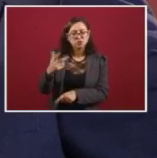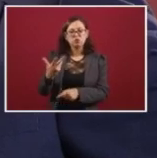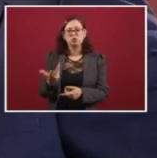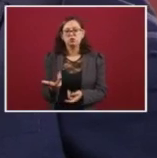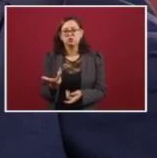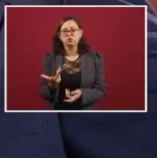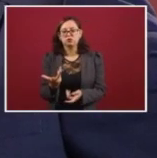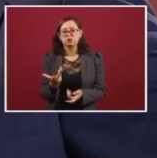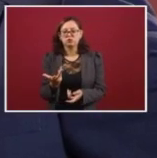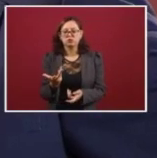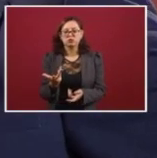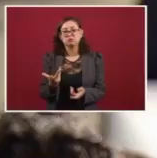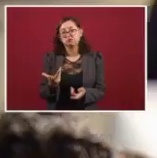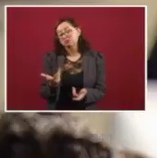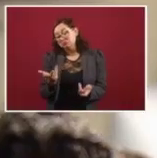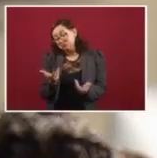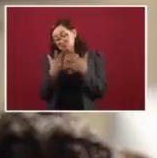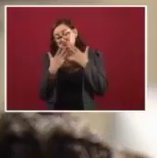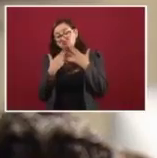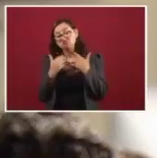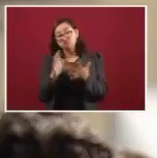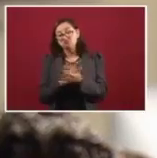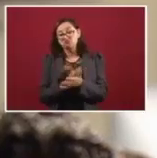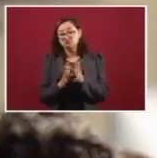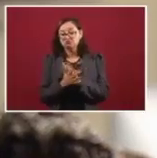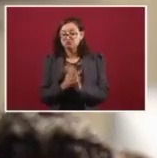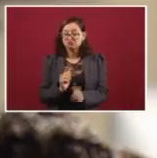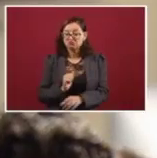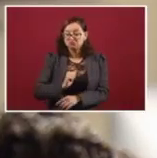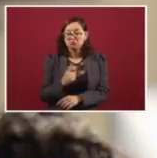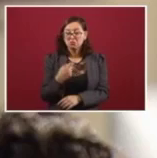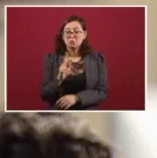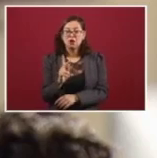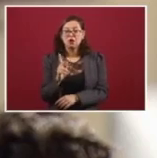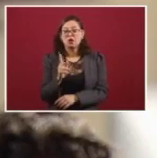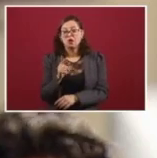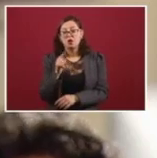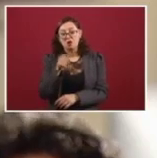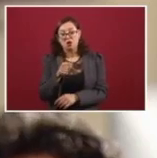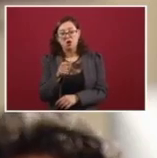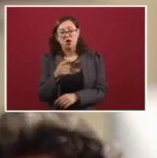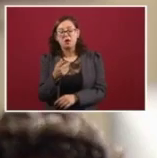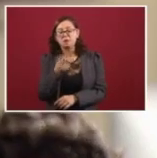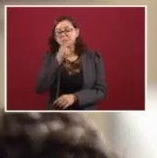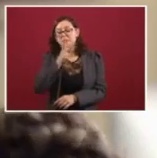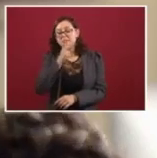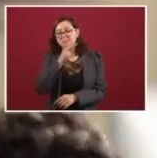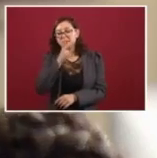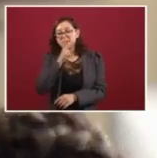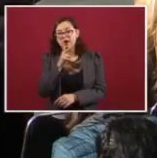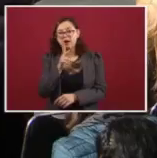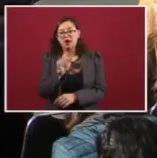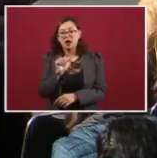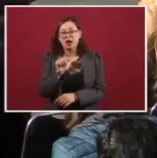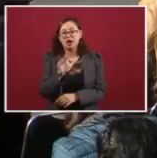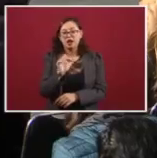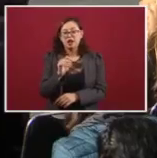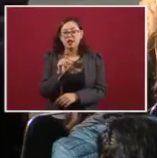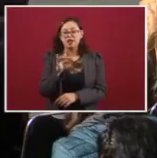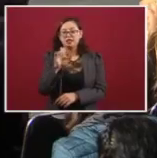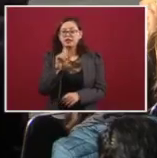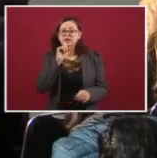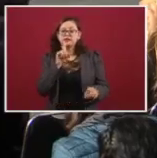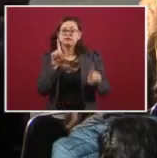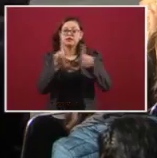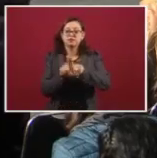Porque aunque no hay nepotismo, el padre de la secretaria, Arturo Alcalde Justiniano, curiosamente también es